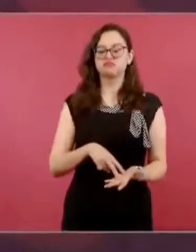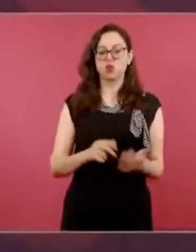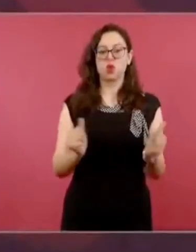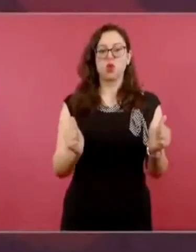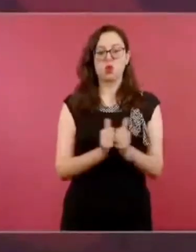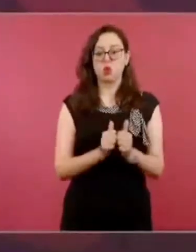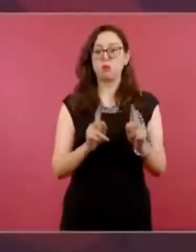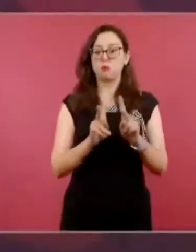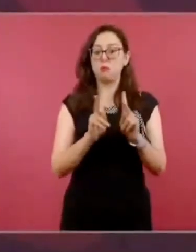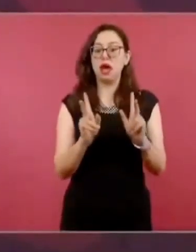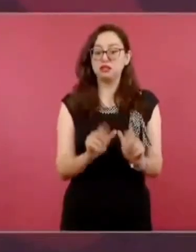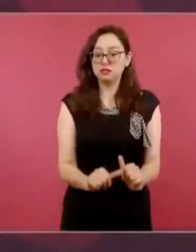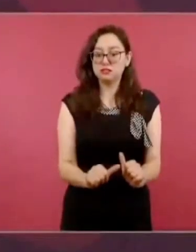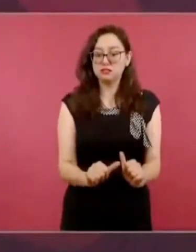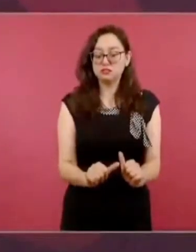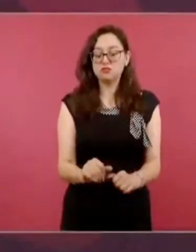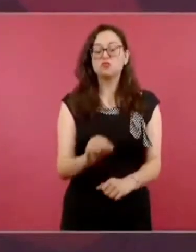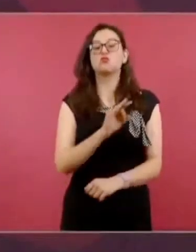Tolstoy,